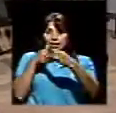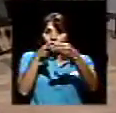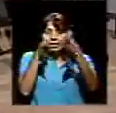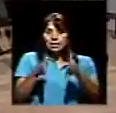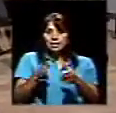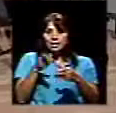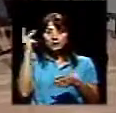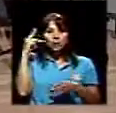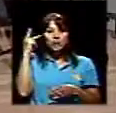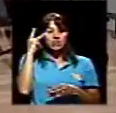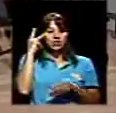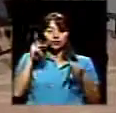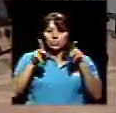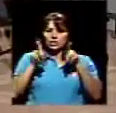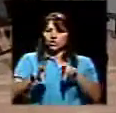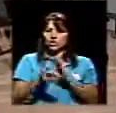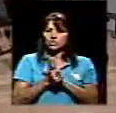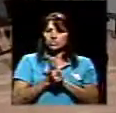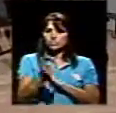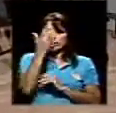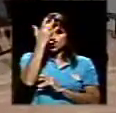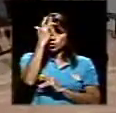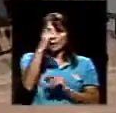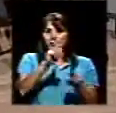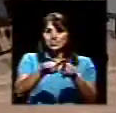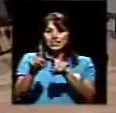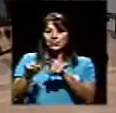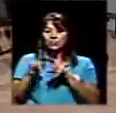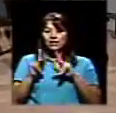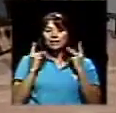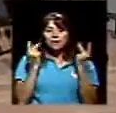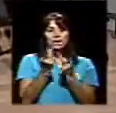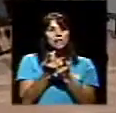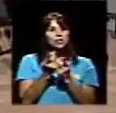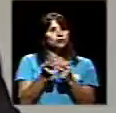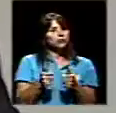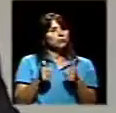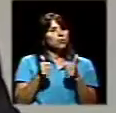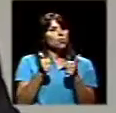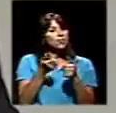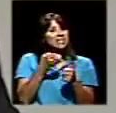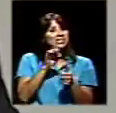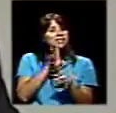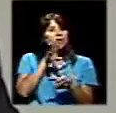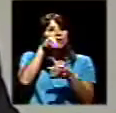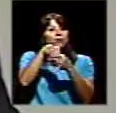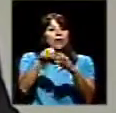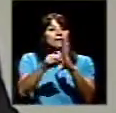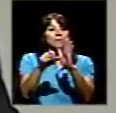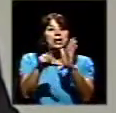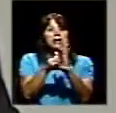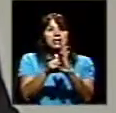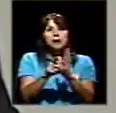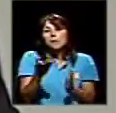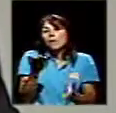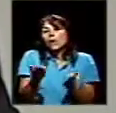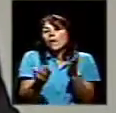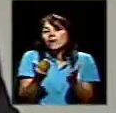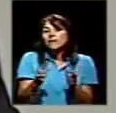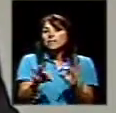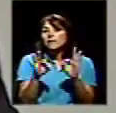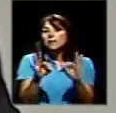políticos notables de los diferentes partidos le hace bien a la Asamblea y probablemente le haga bien al país. De momento no le puede hacer